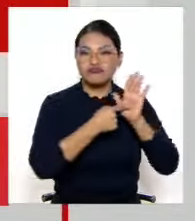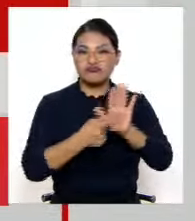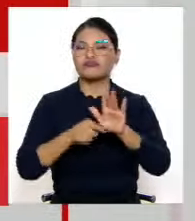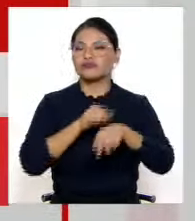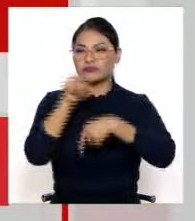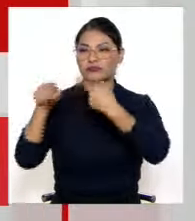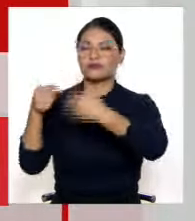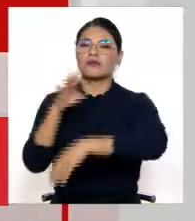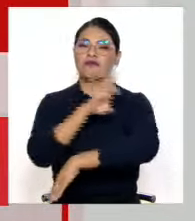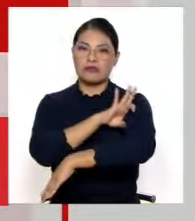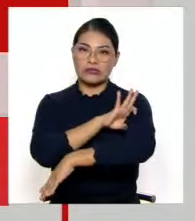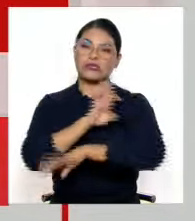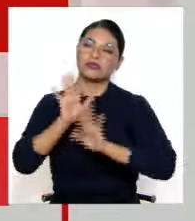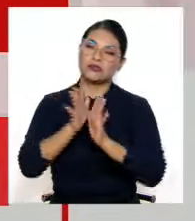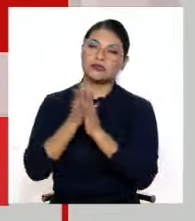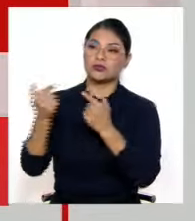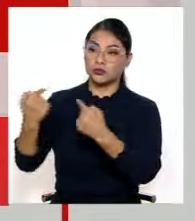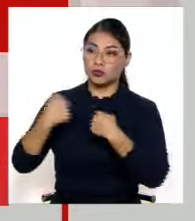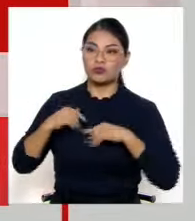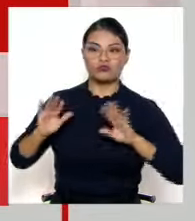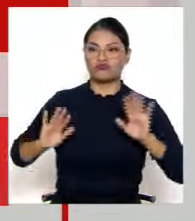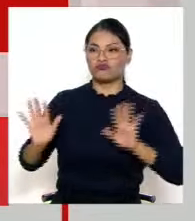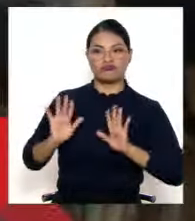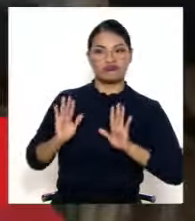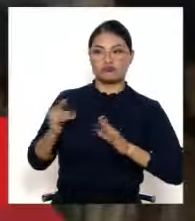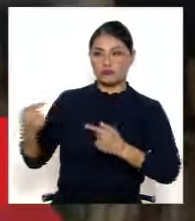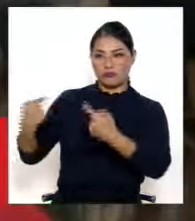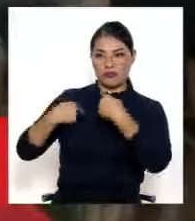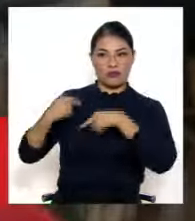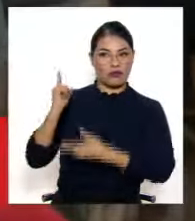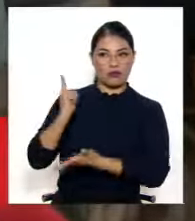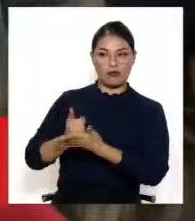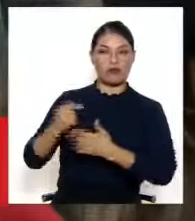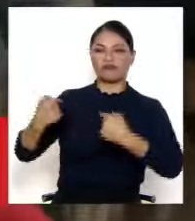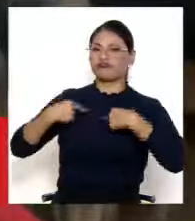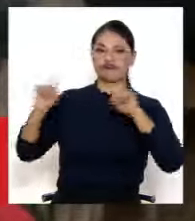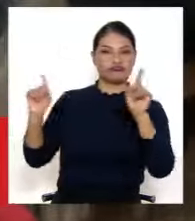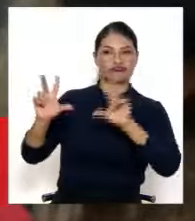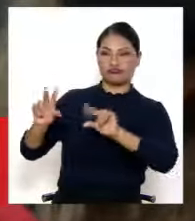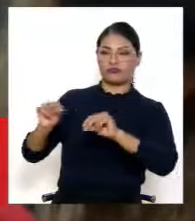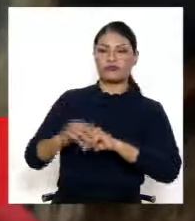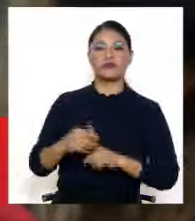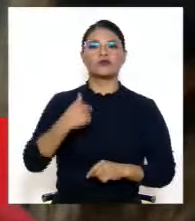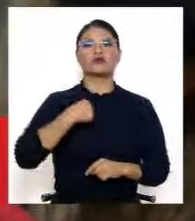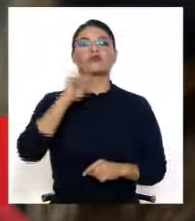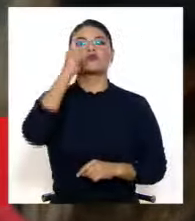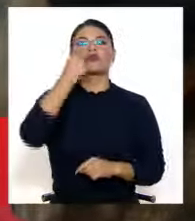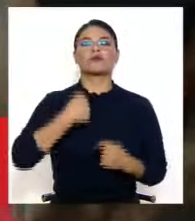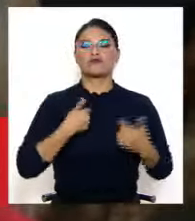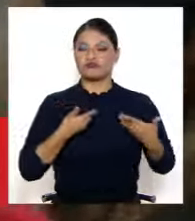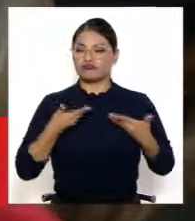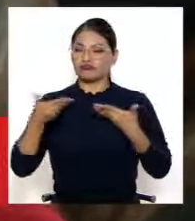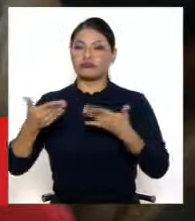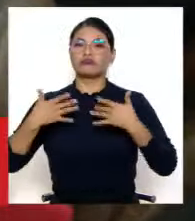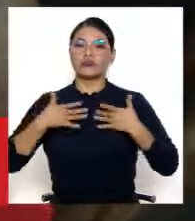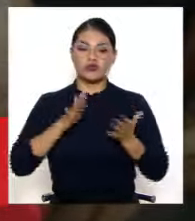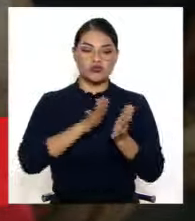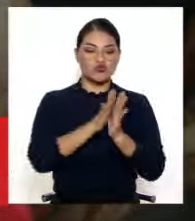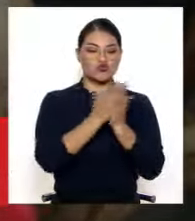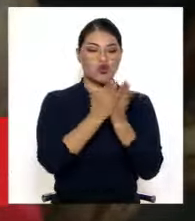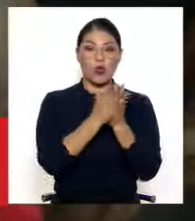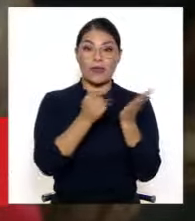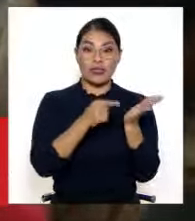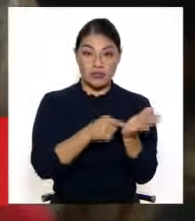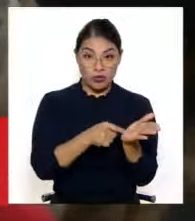presentó ante el Ministerio Público para negar la acusación desde el primer momento me he puesto a derecho he entregado mi pasaporte